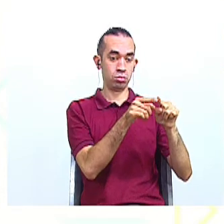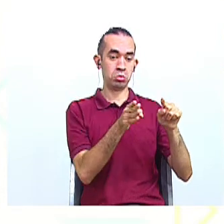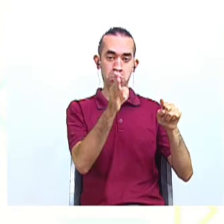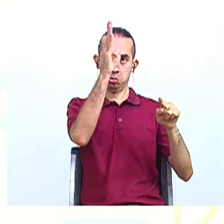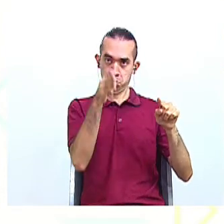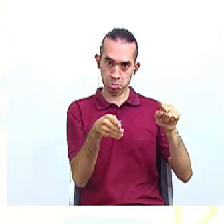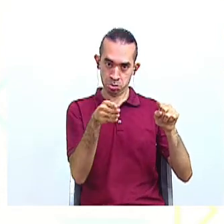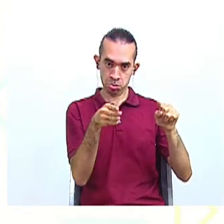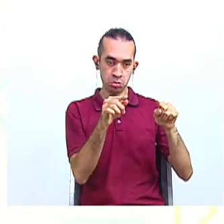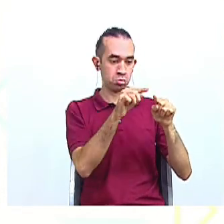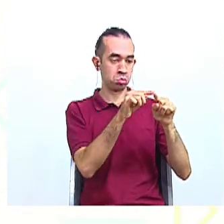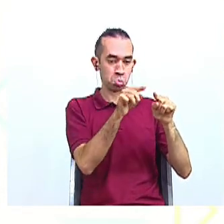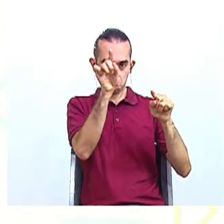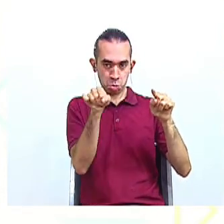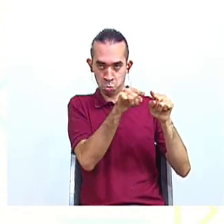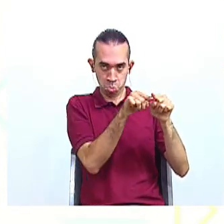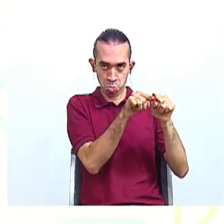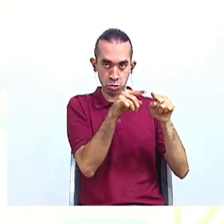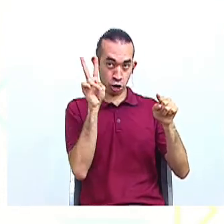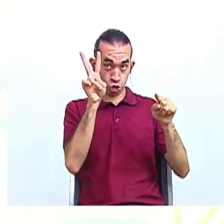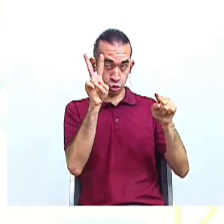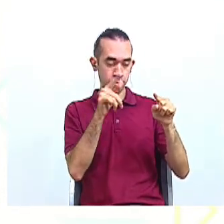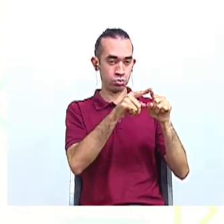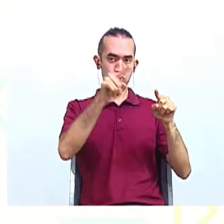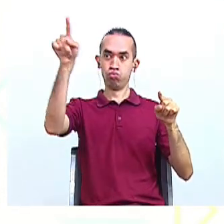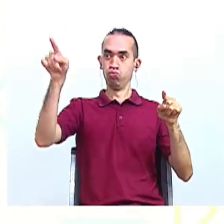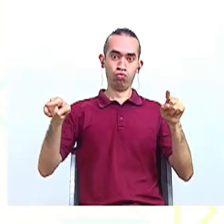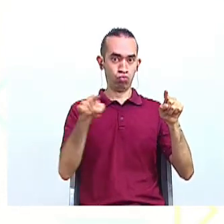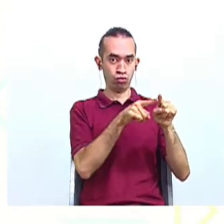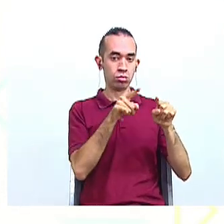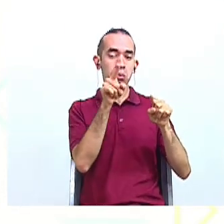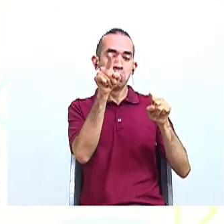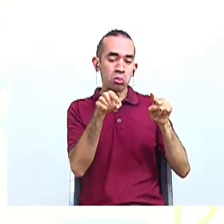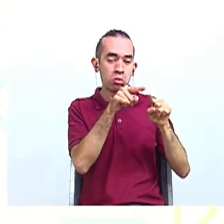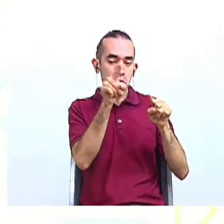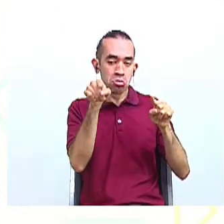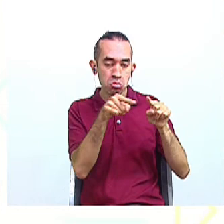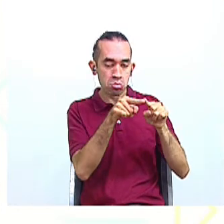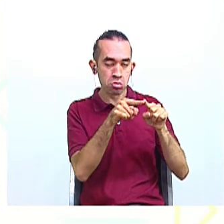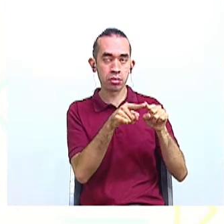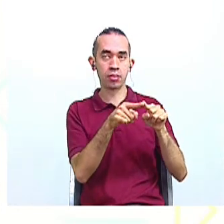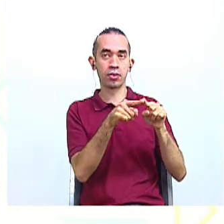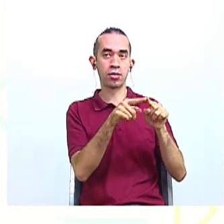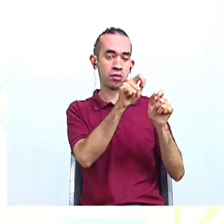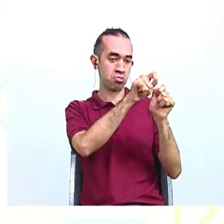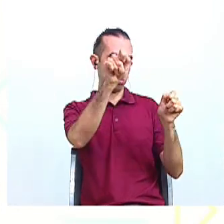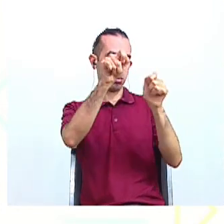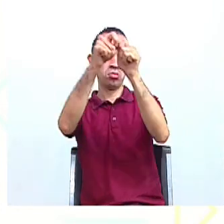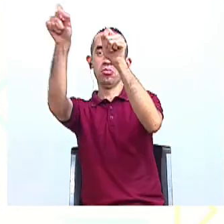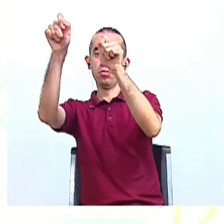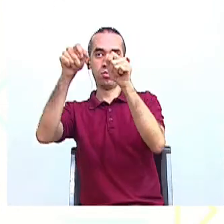él podemos ubicar otro triángulo. Entonces, utilizando las medidas que nos dan,